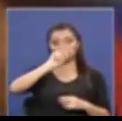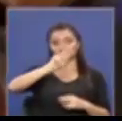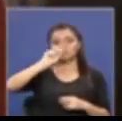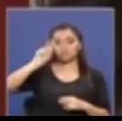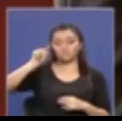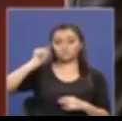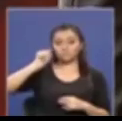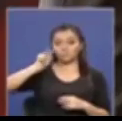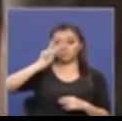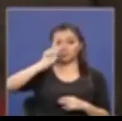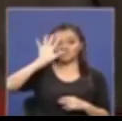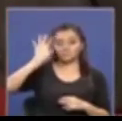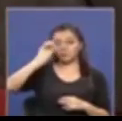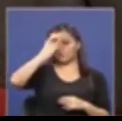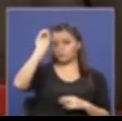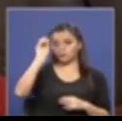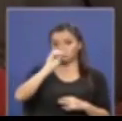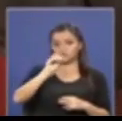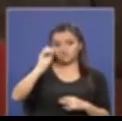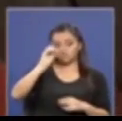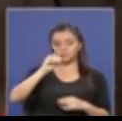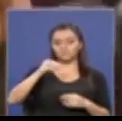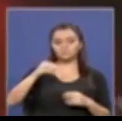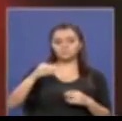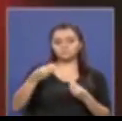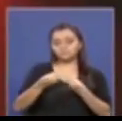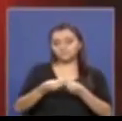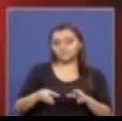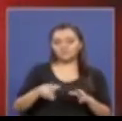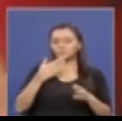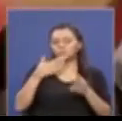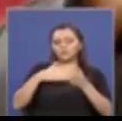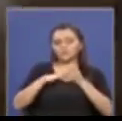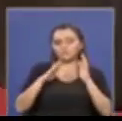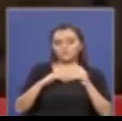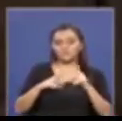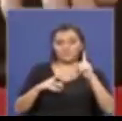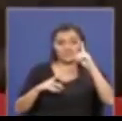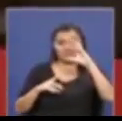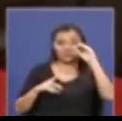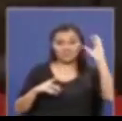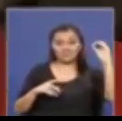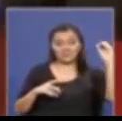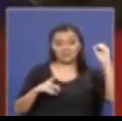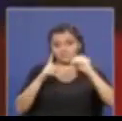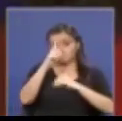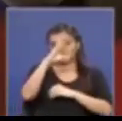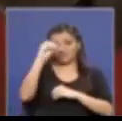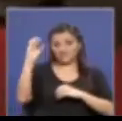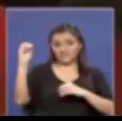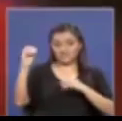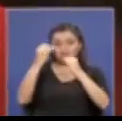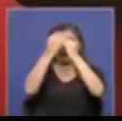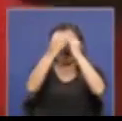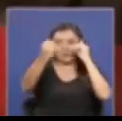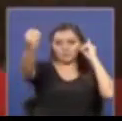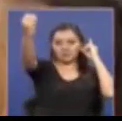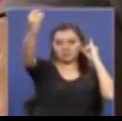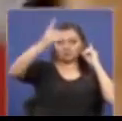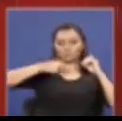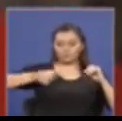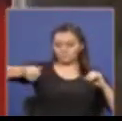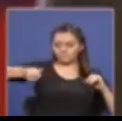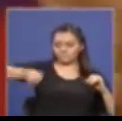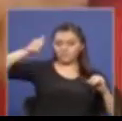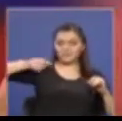22.25% de pérdida. Eso significa que se manda 100, llega 88. 22 se disiparon porque la electricidad va por cables y esa energía